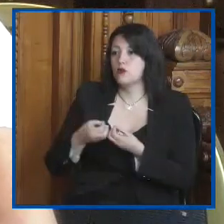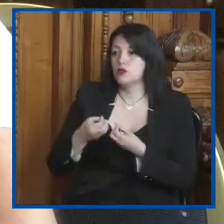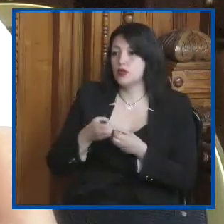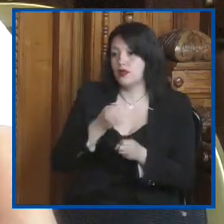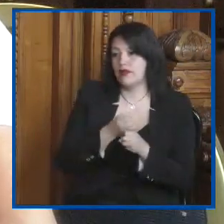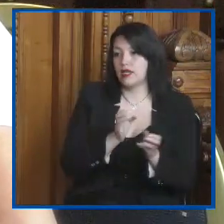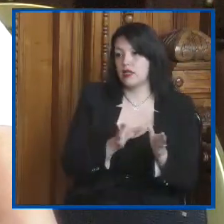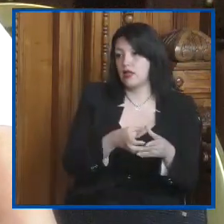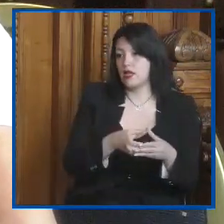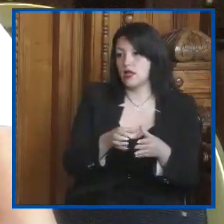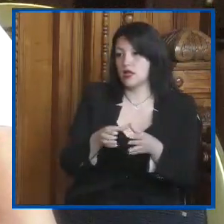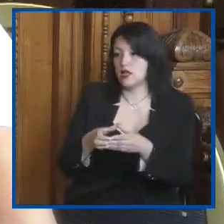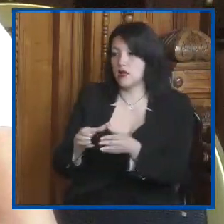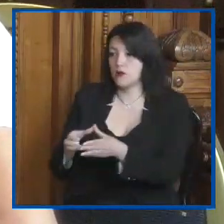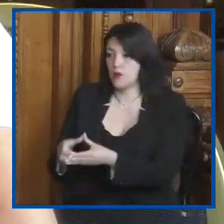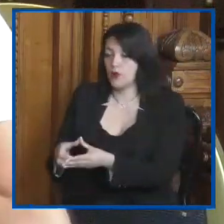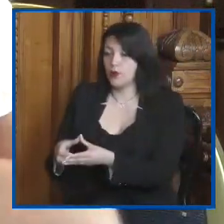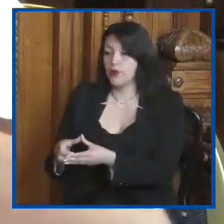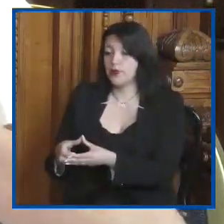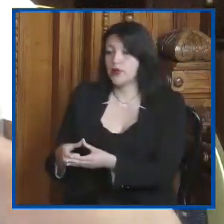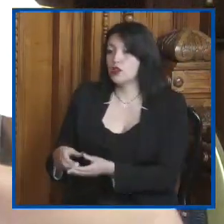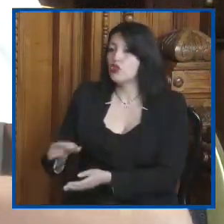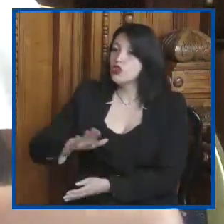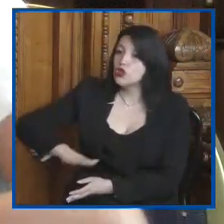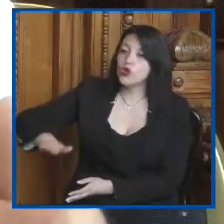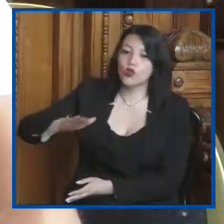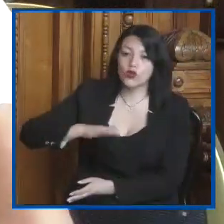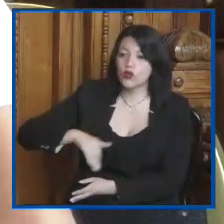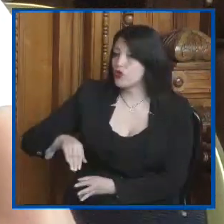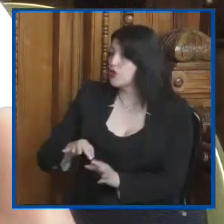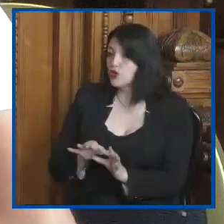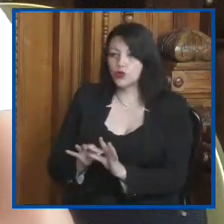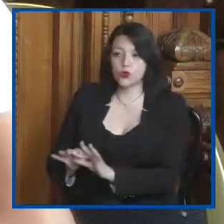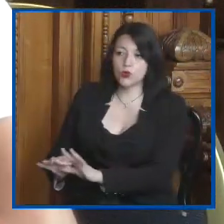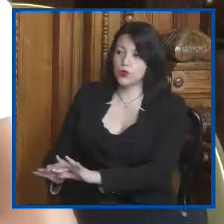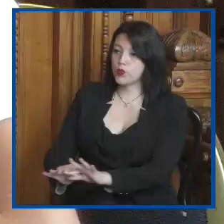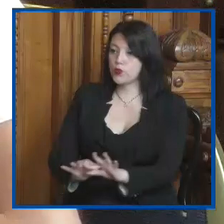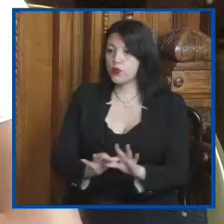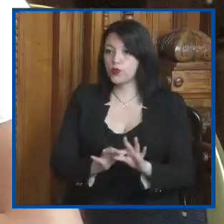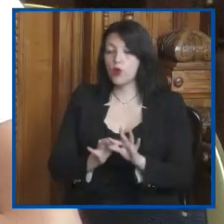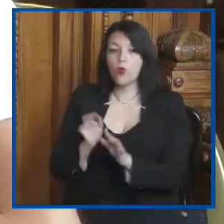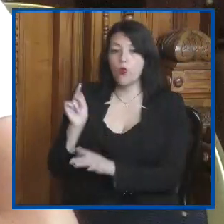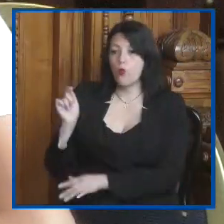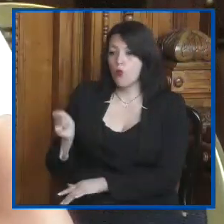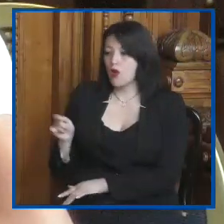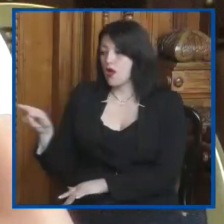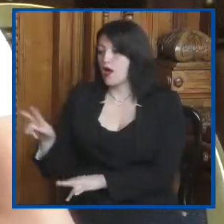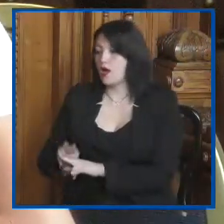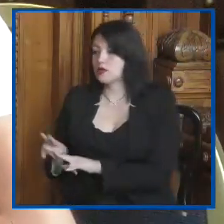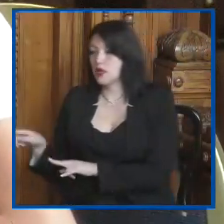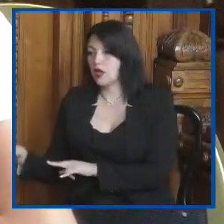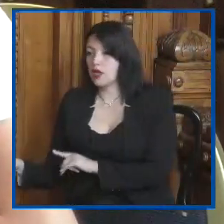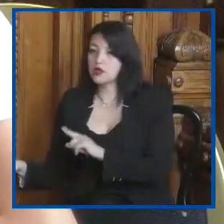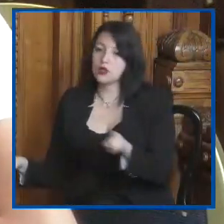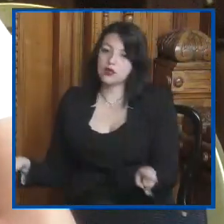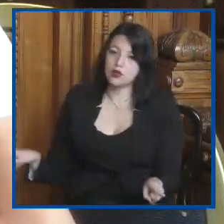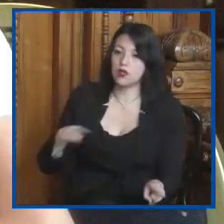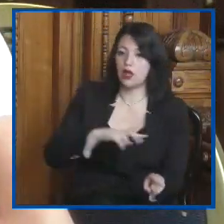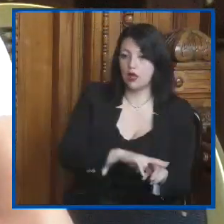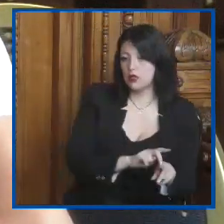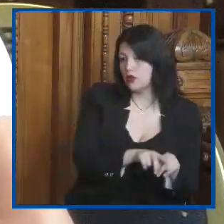equipo. Esto es algo que tenemos que hacer entre todos, no es que porque un juez hace esto o porque un